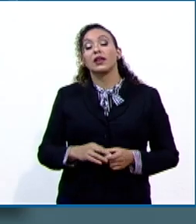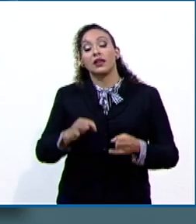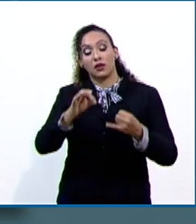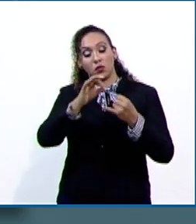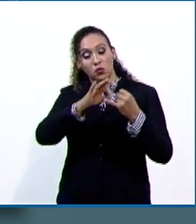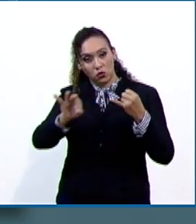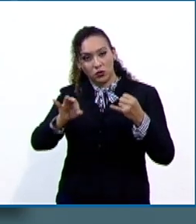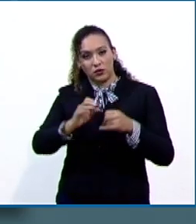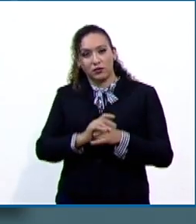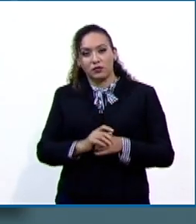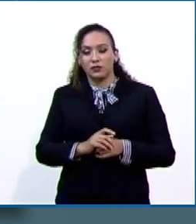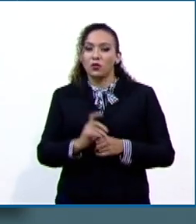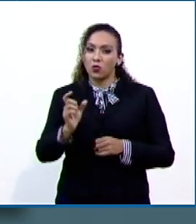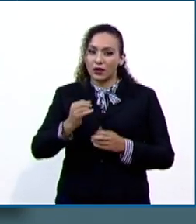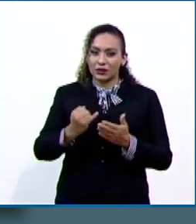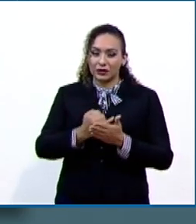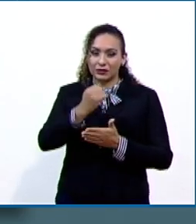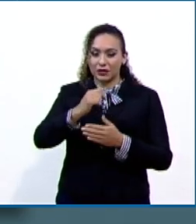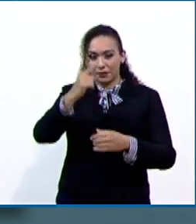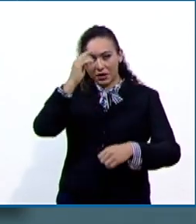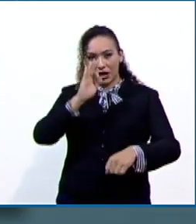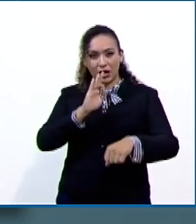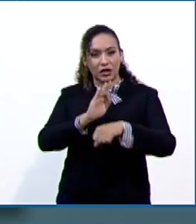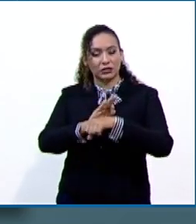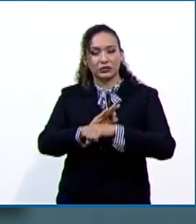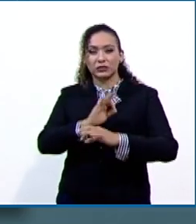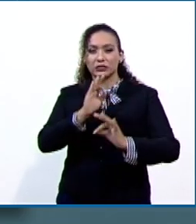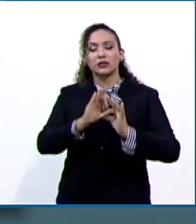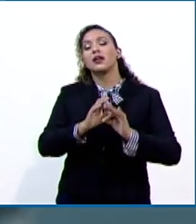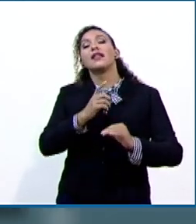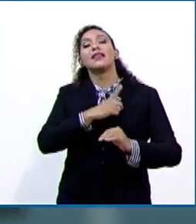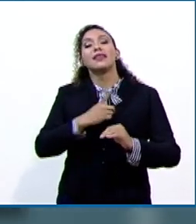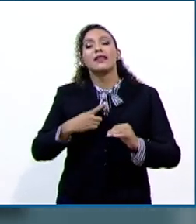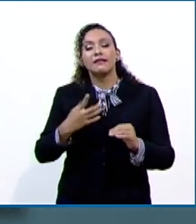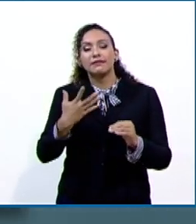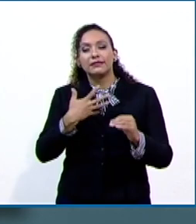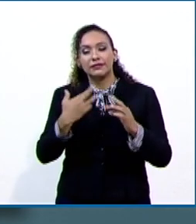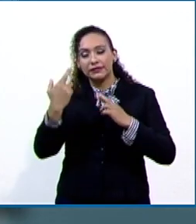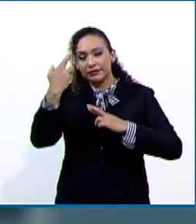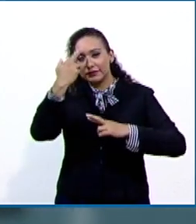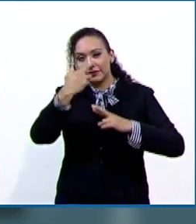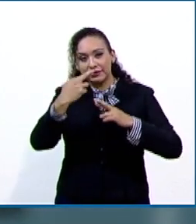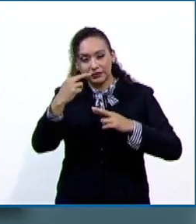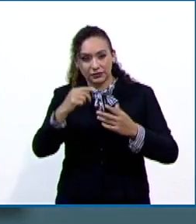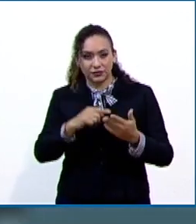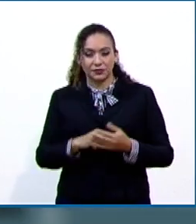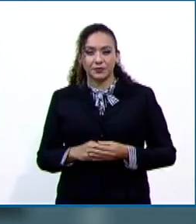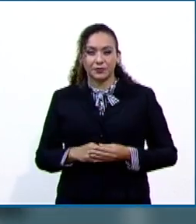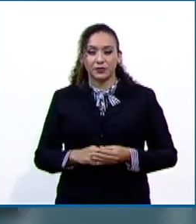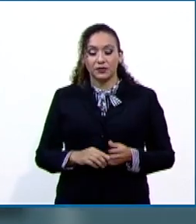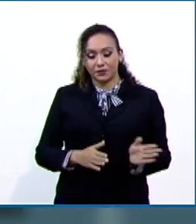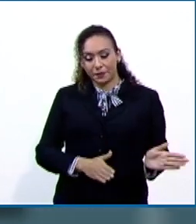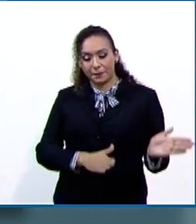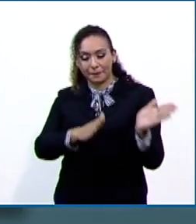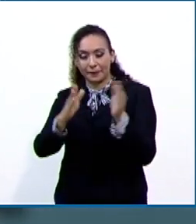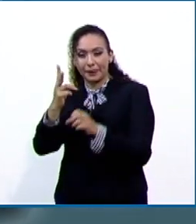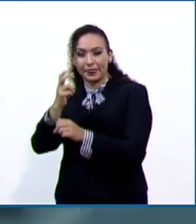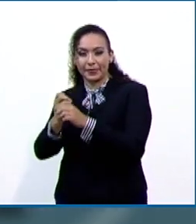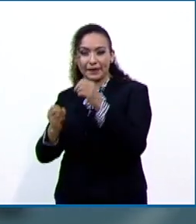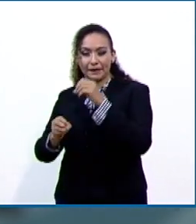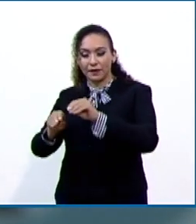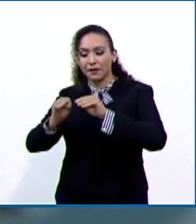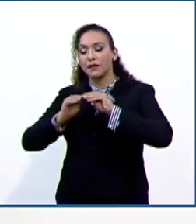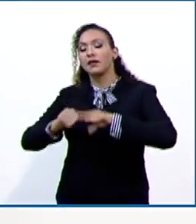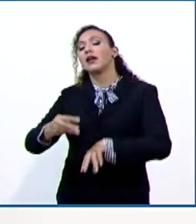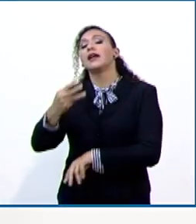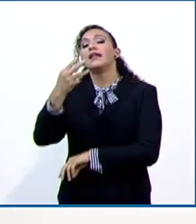último, incumplimiento de sentencia de amparo, elementos para tener por acreditada la conducta. De la segunda sala se publicaron 3